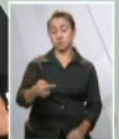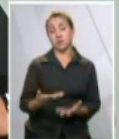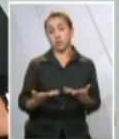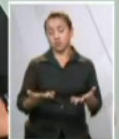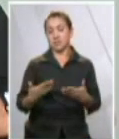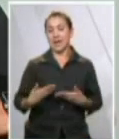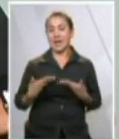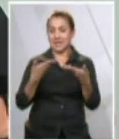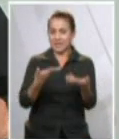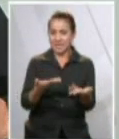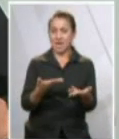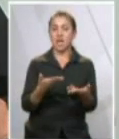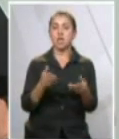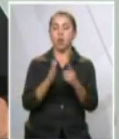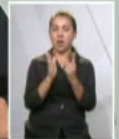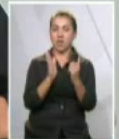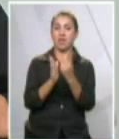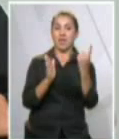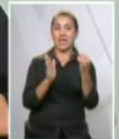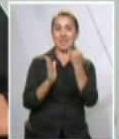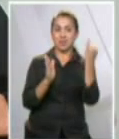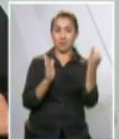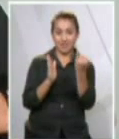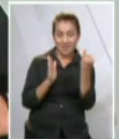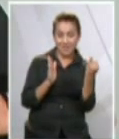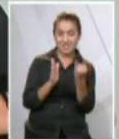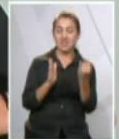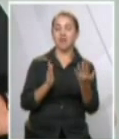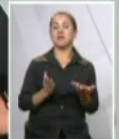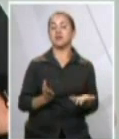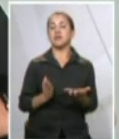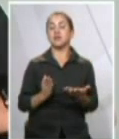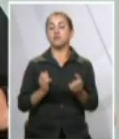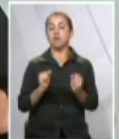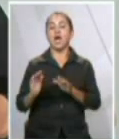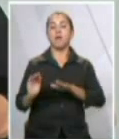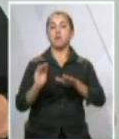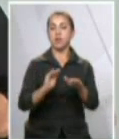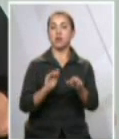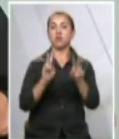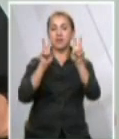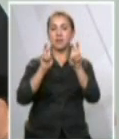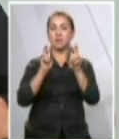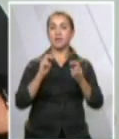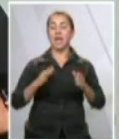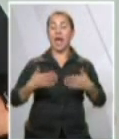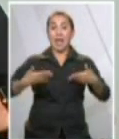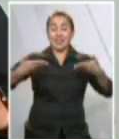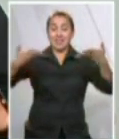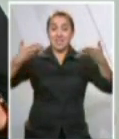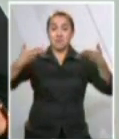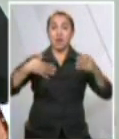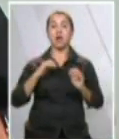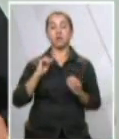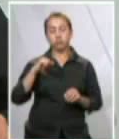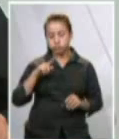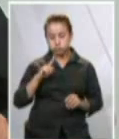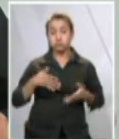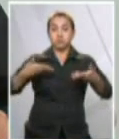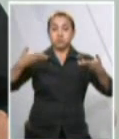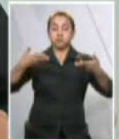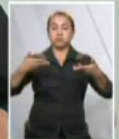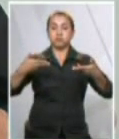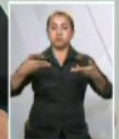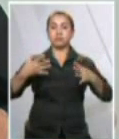tanto, le puede entregar independencia, les puede a través de eso apoyar con el tema de autoestima, muchas veces rebaja el tema de la carga